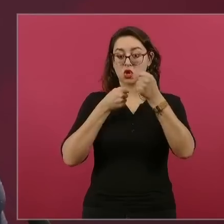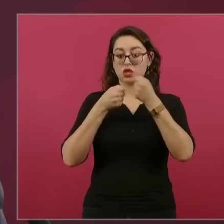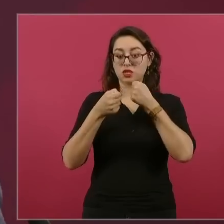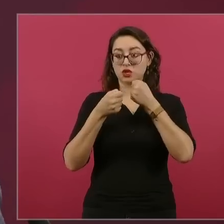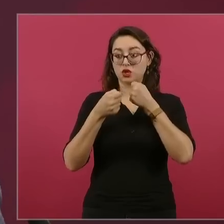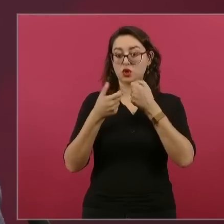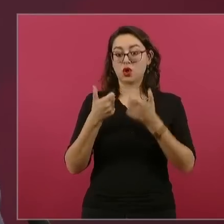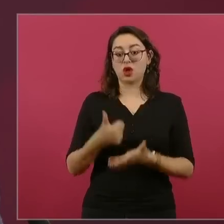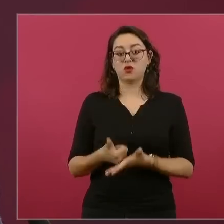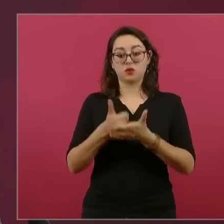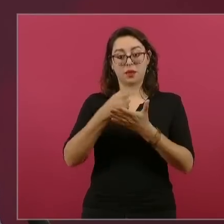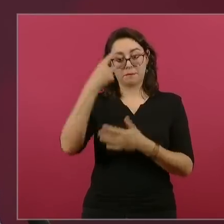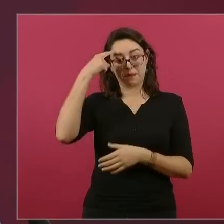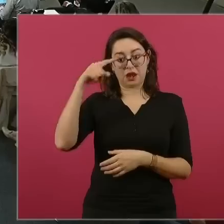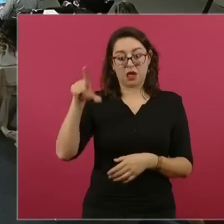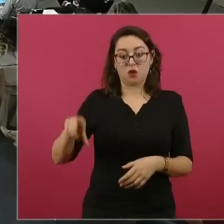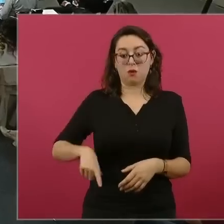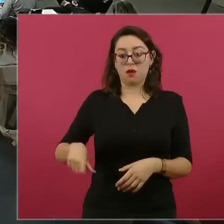prebendas.